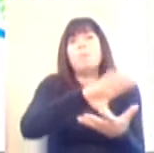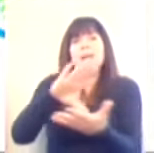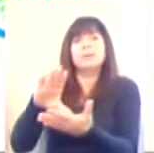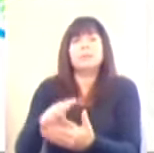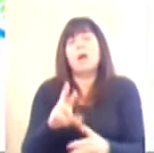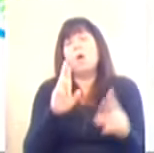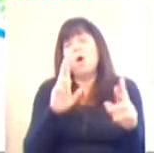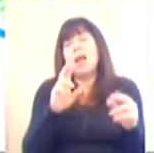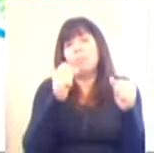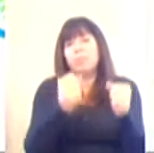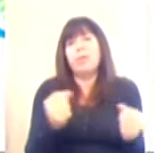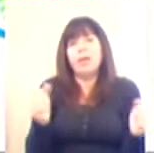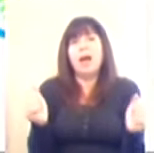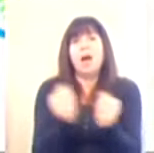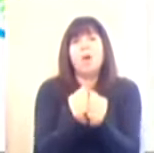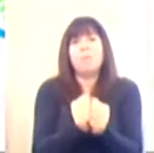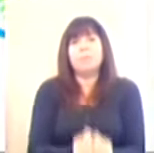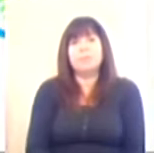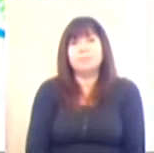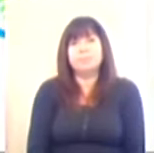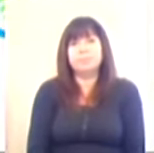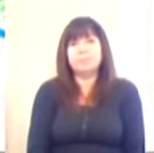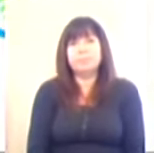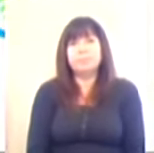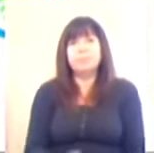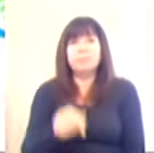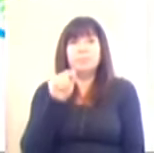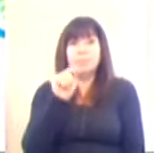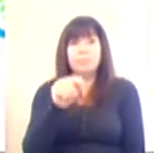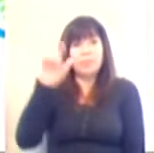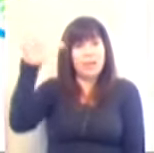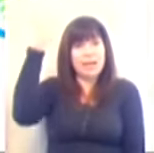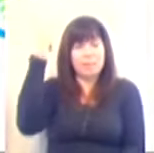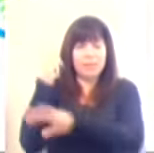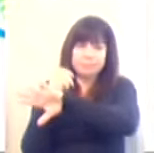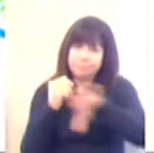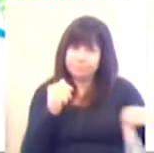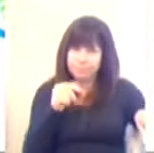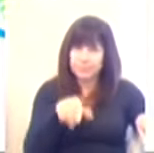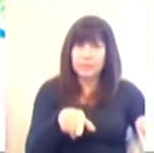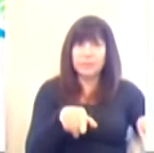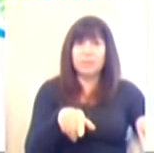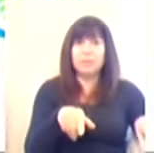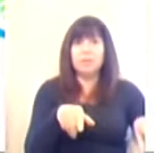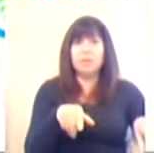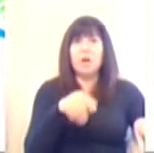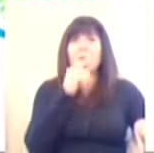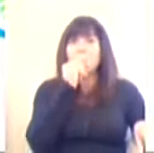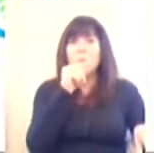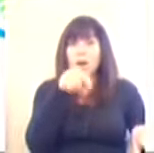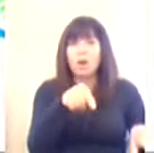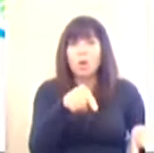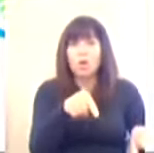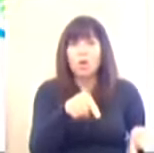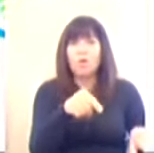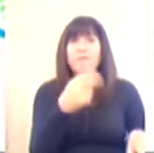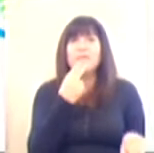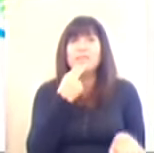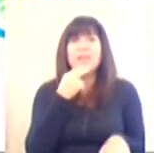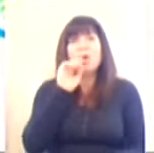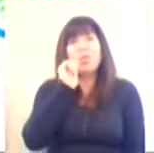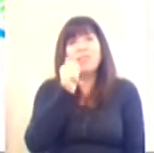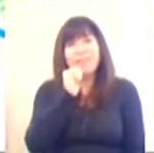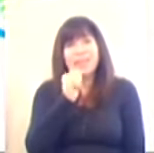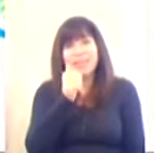puedan acompañarnos. Esa es la dimensión climática. Pero luego está la dimensión que vivimos día a